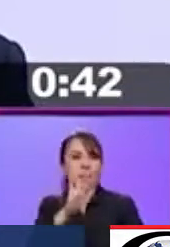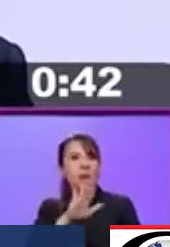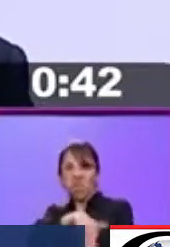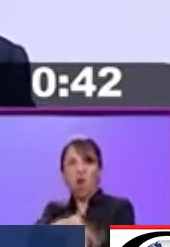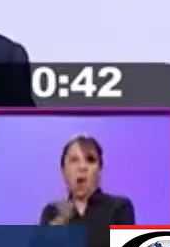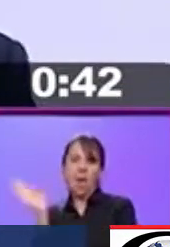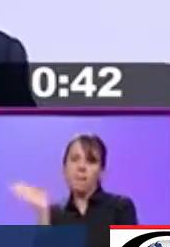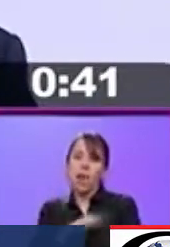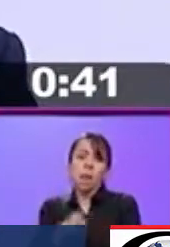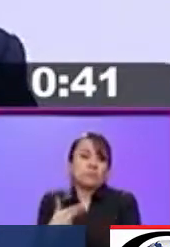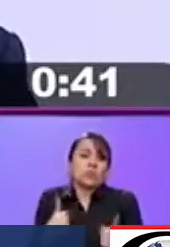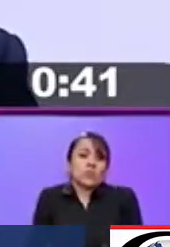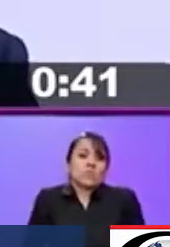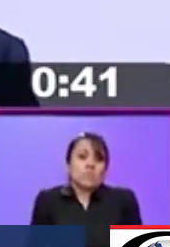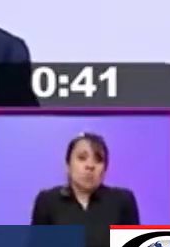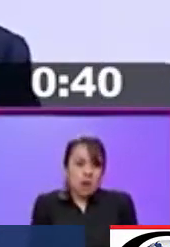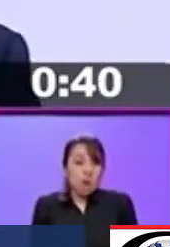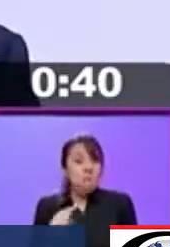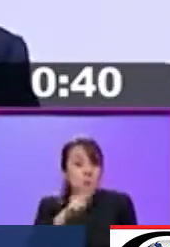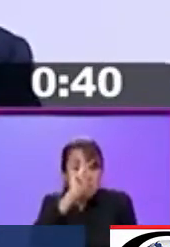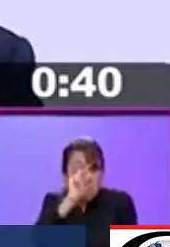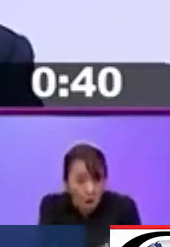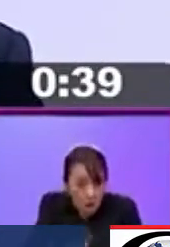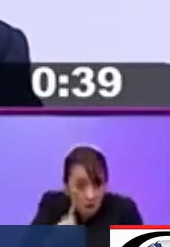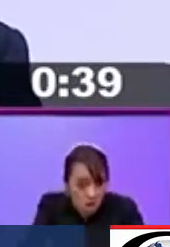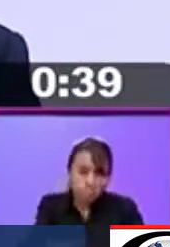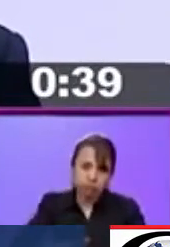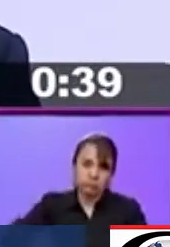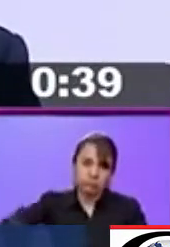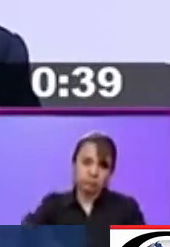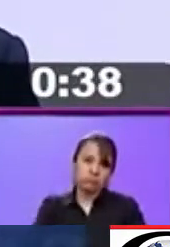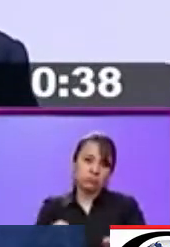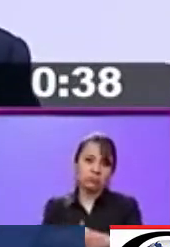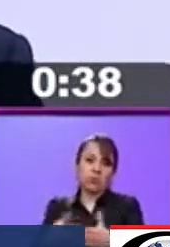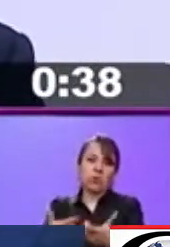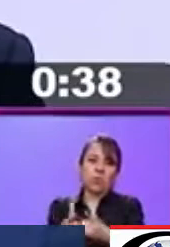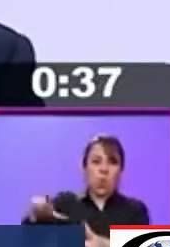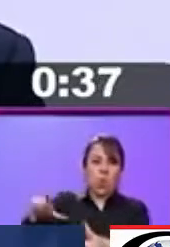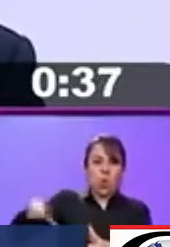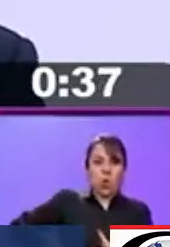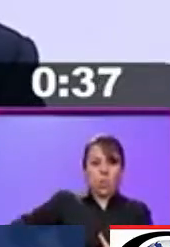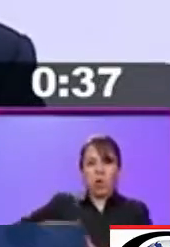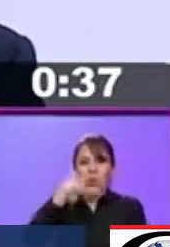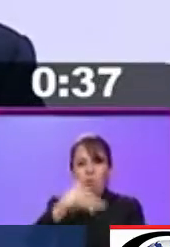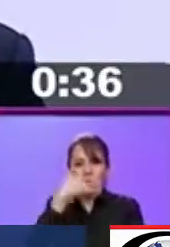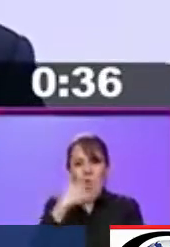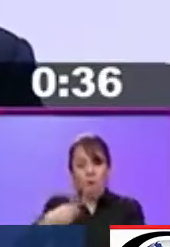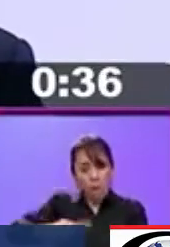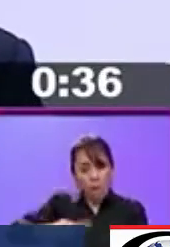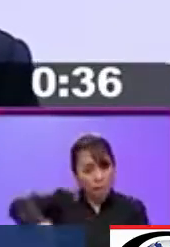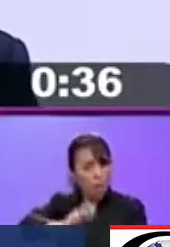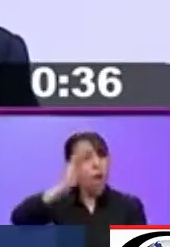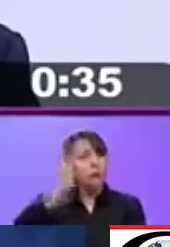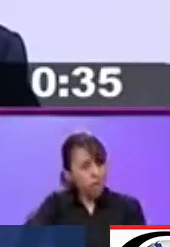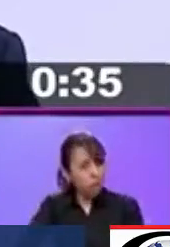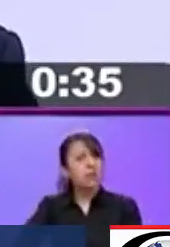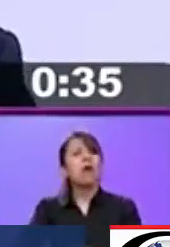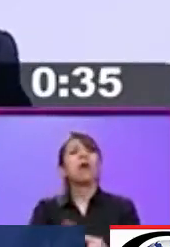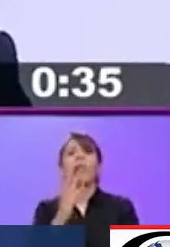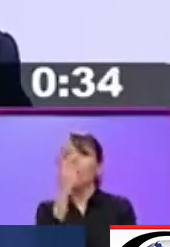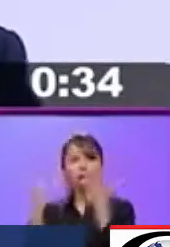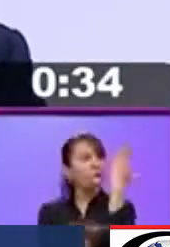La izquierda no hubiera firmado un pacto con el PAN y con el PRD con el PAN y el PRI como lo hizo el